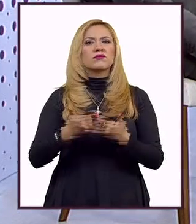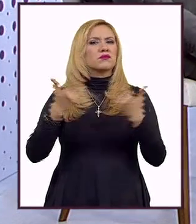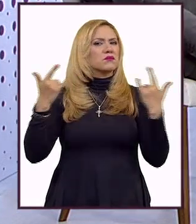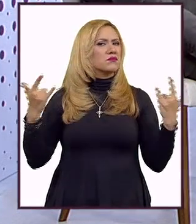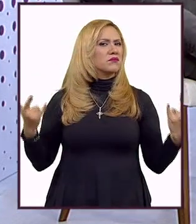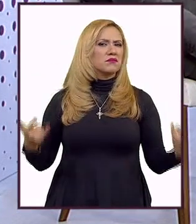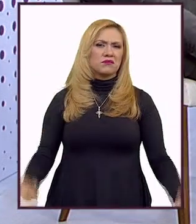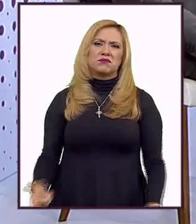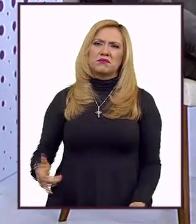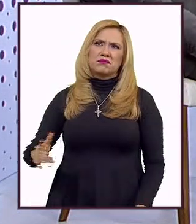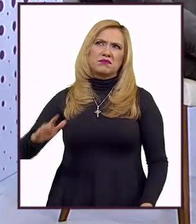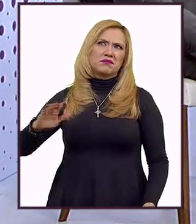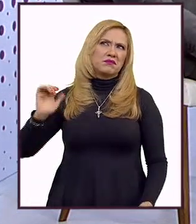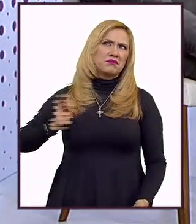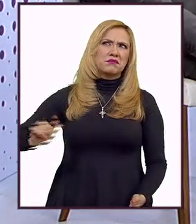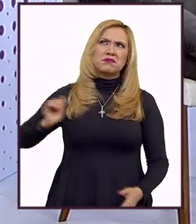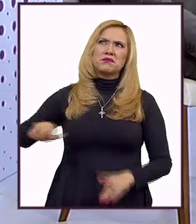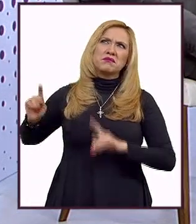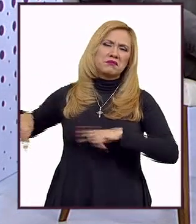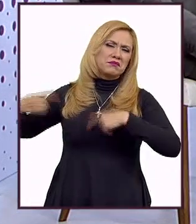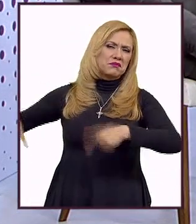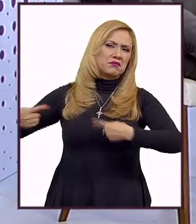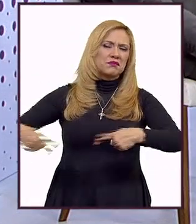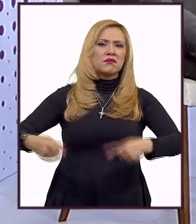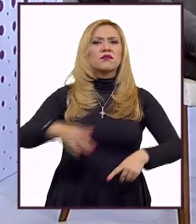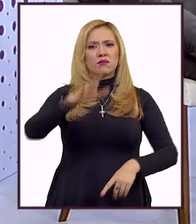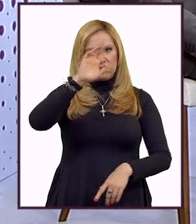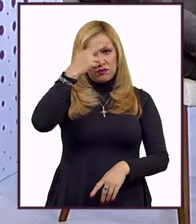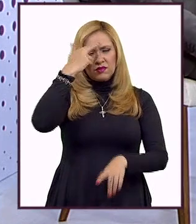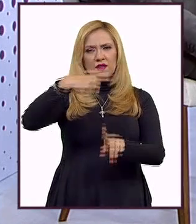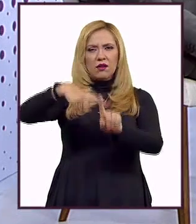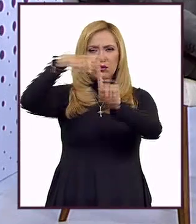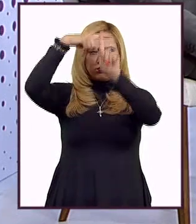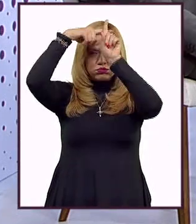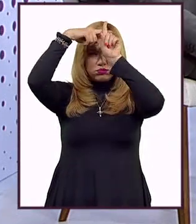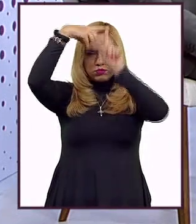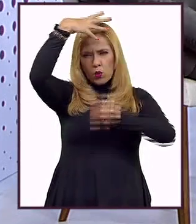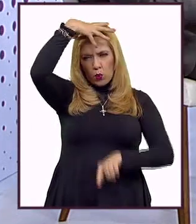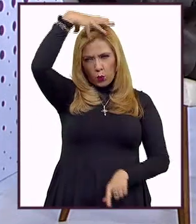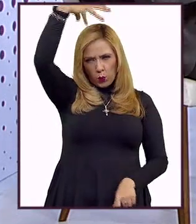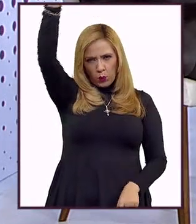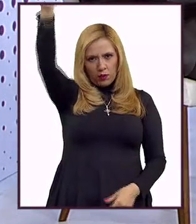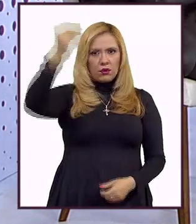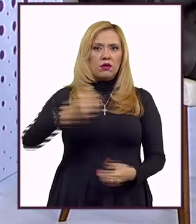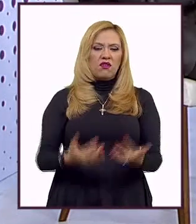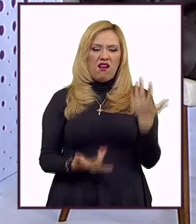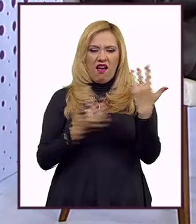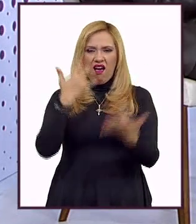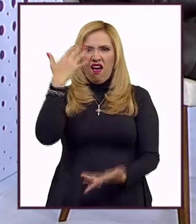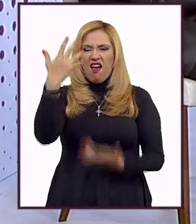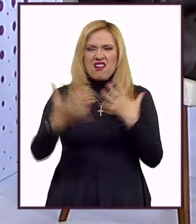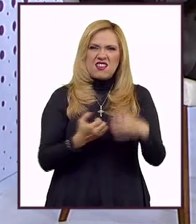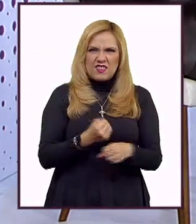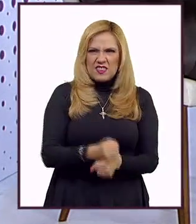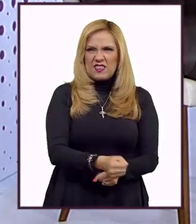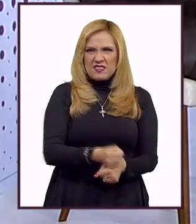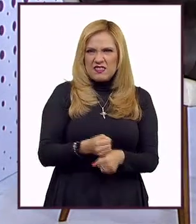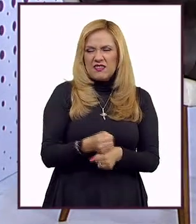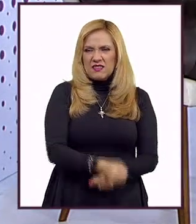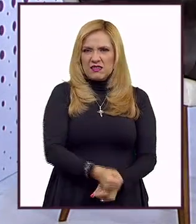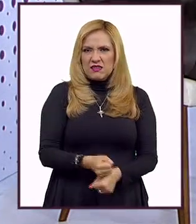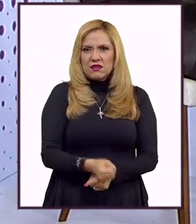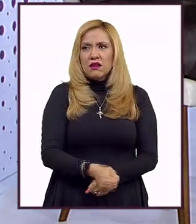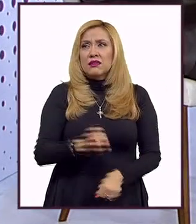tema de lo que Totalmente. planteas también. O sea, podemos ver desde la Inquisición, las confesiones obtenidas bajo tortura, y cómo el sistema penal y democrático ha